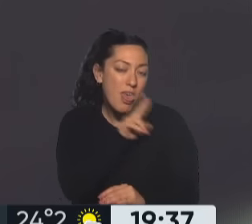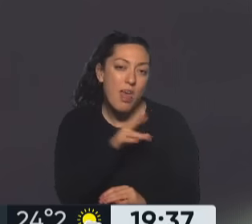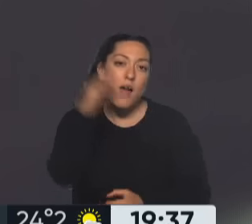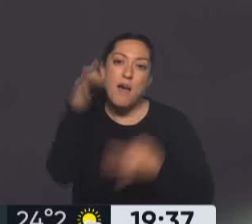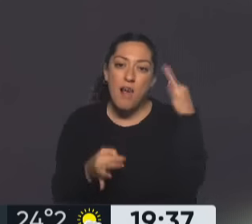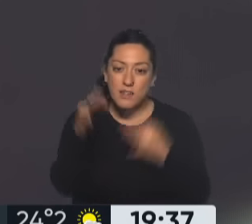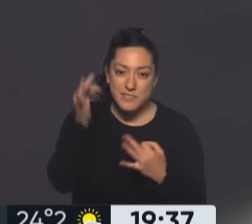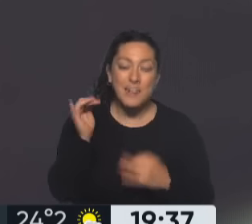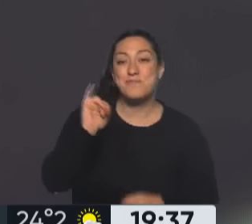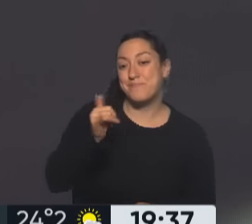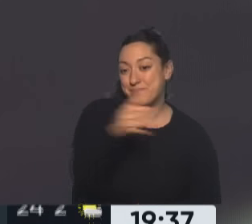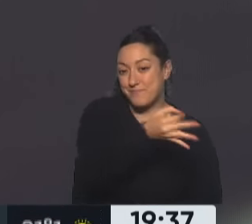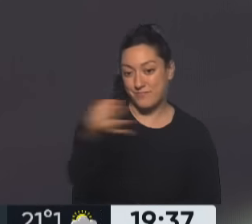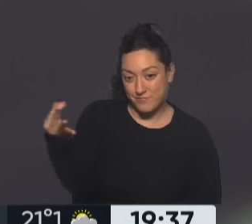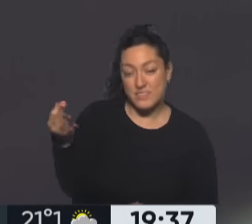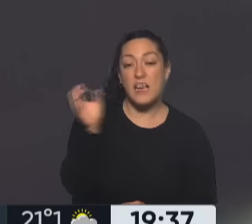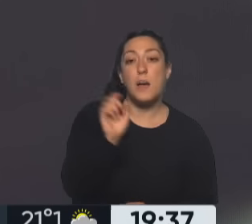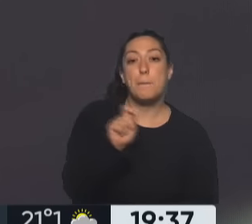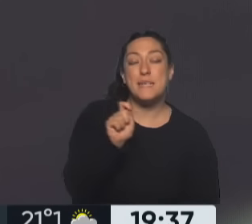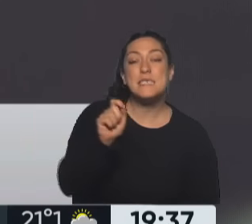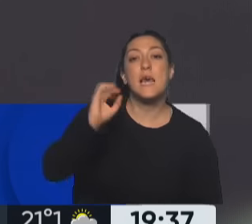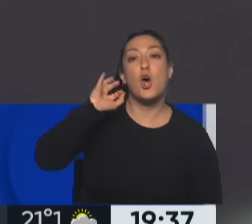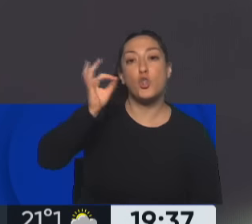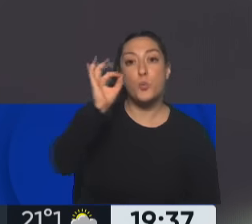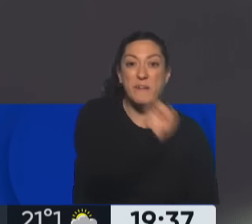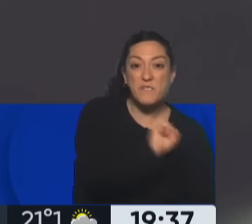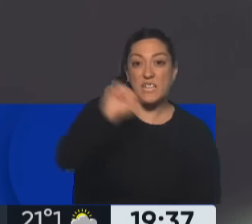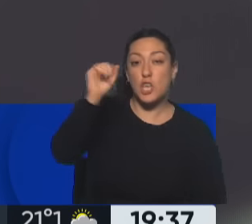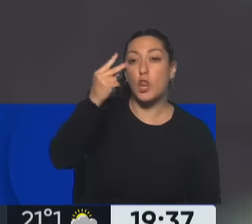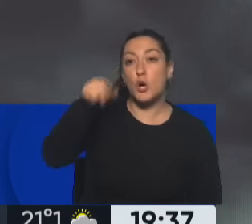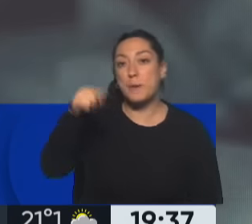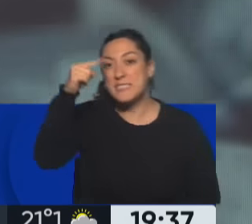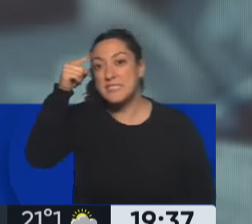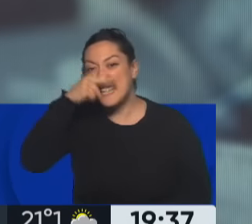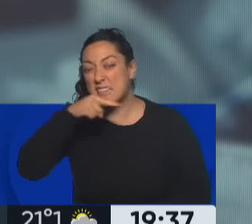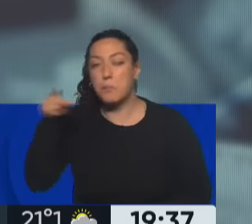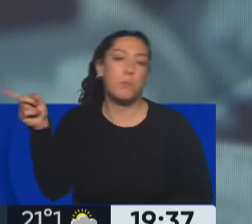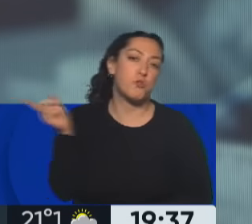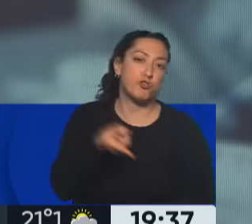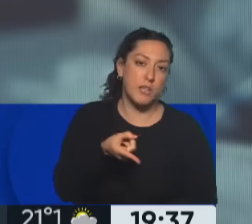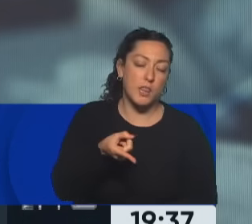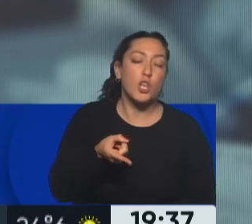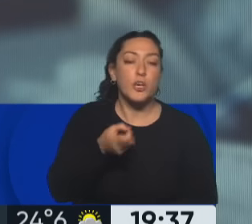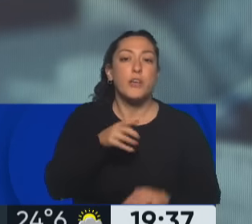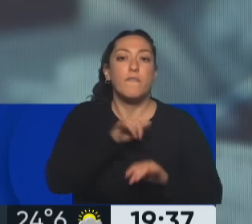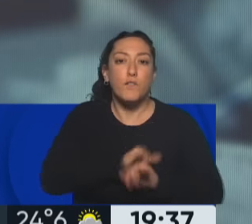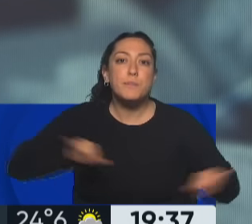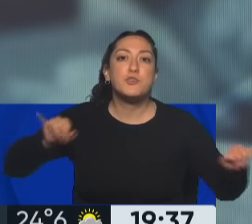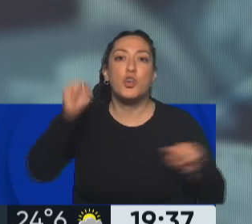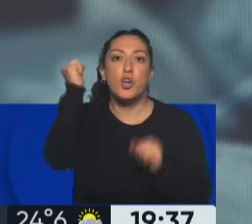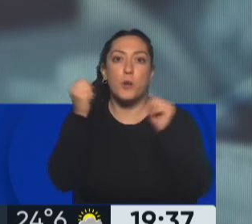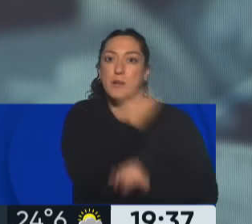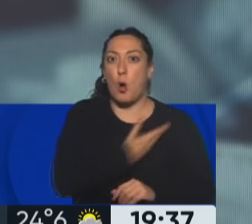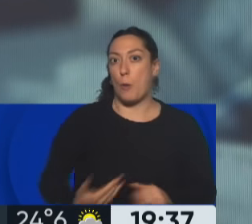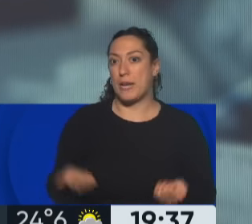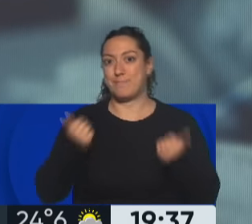Así lo decías, Pablo, la inflación en el mes de octubre fue del 2,7%, el dato económico que estaban esperando en el gobierno,